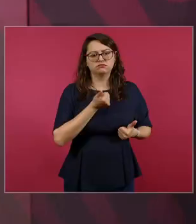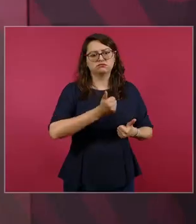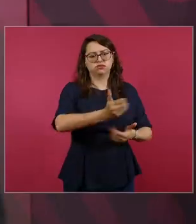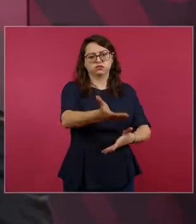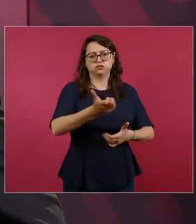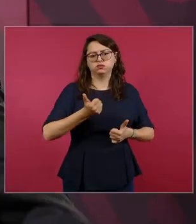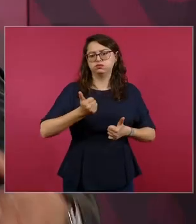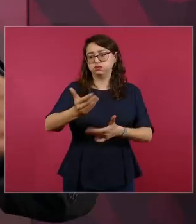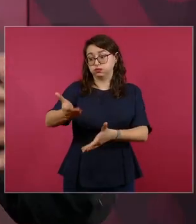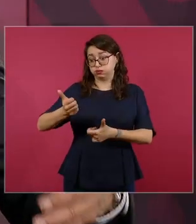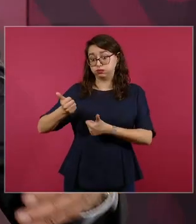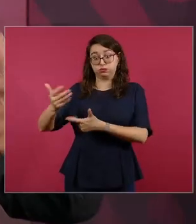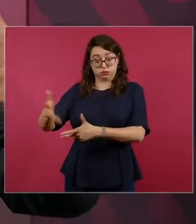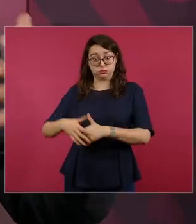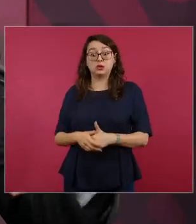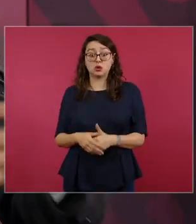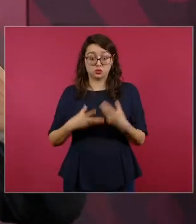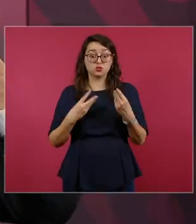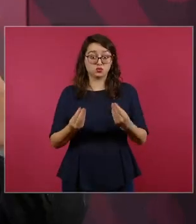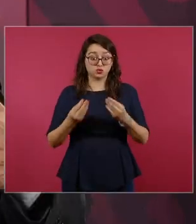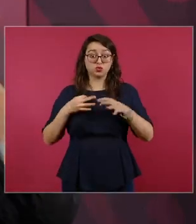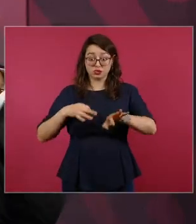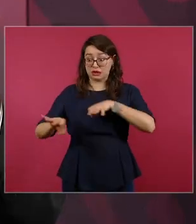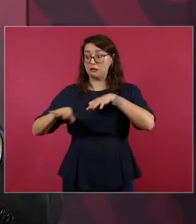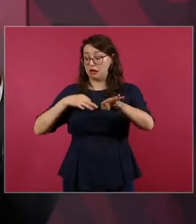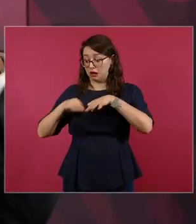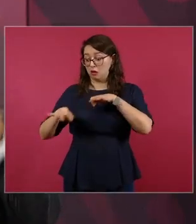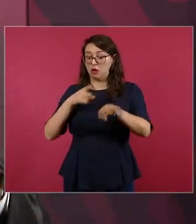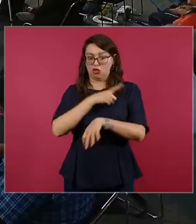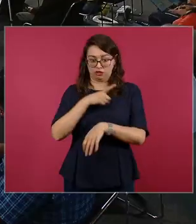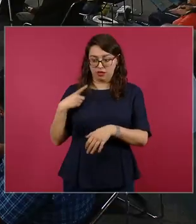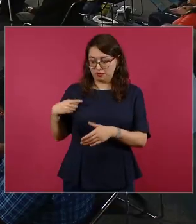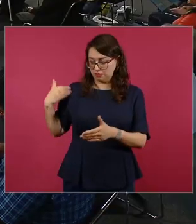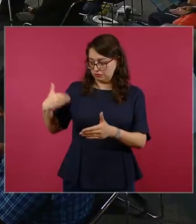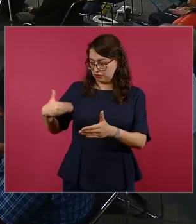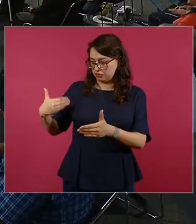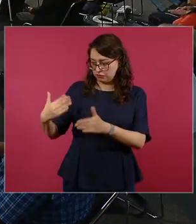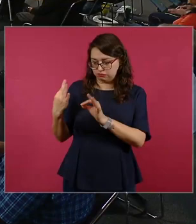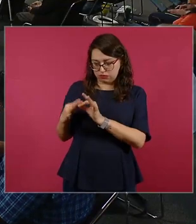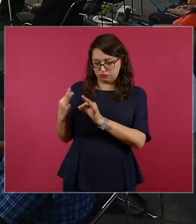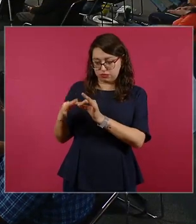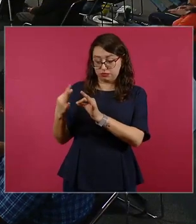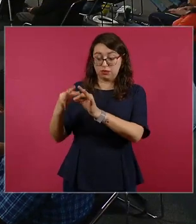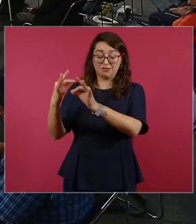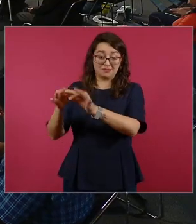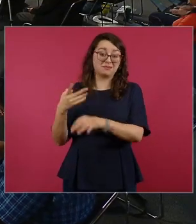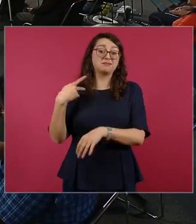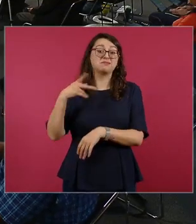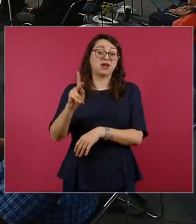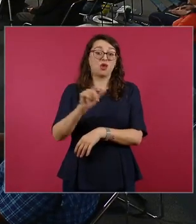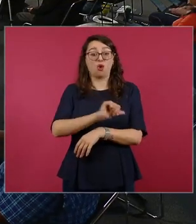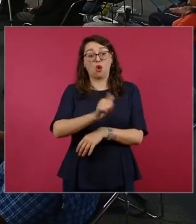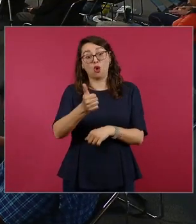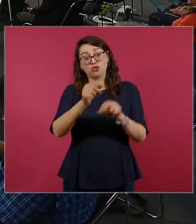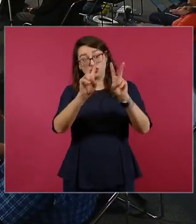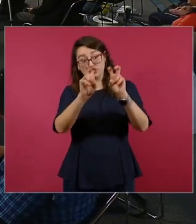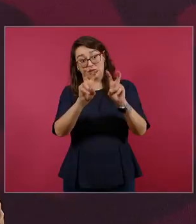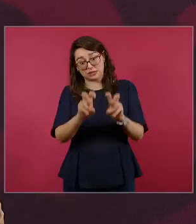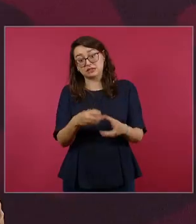o sea sobre eso vamos pero van a quedar cosas pendientes